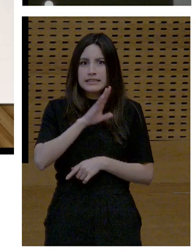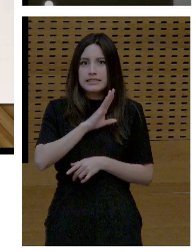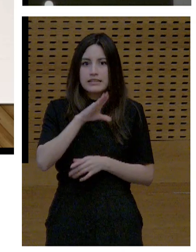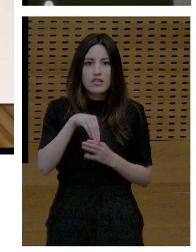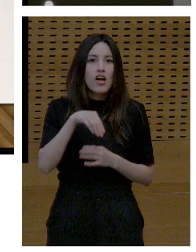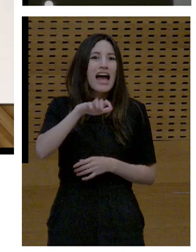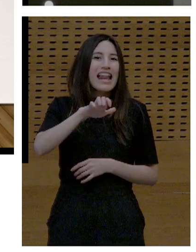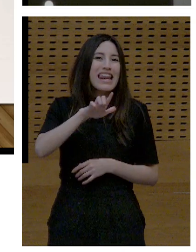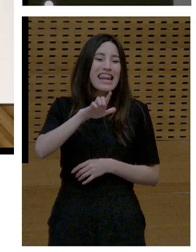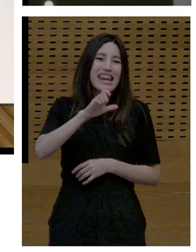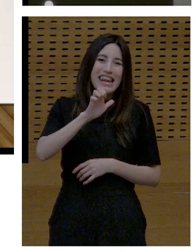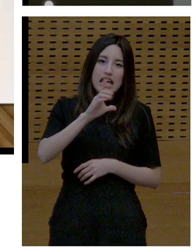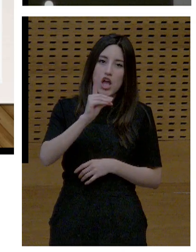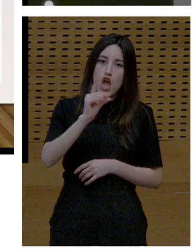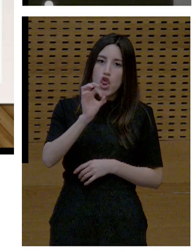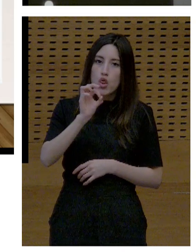levodopa.